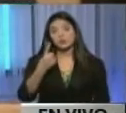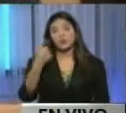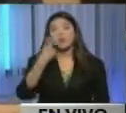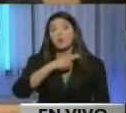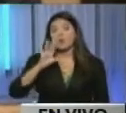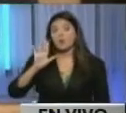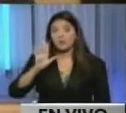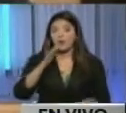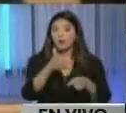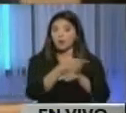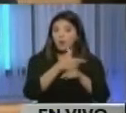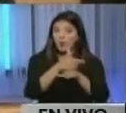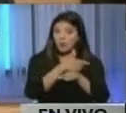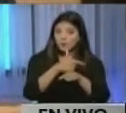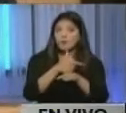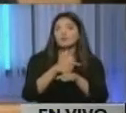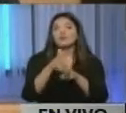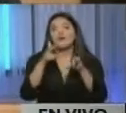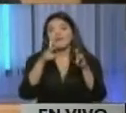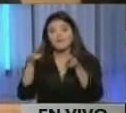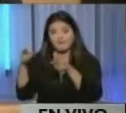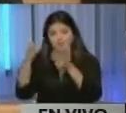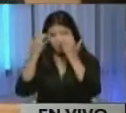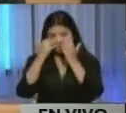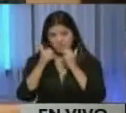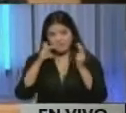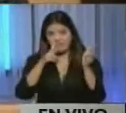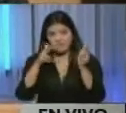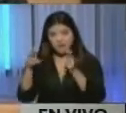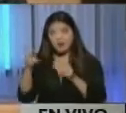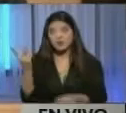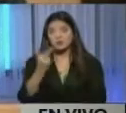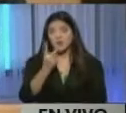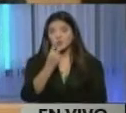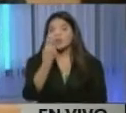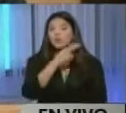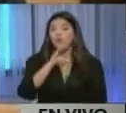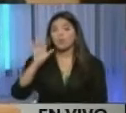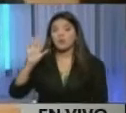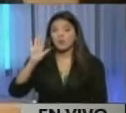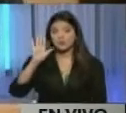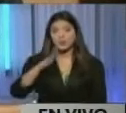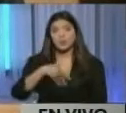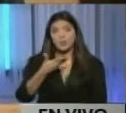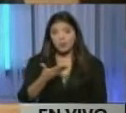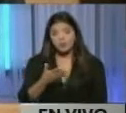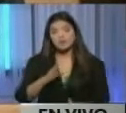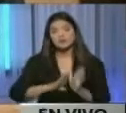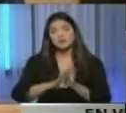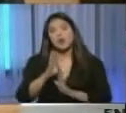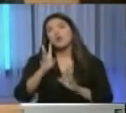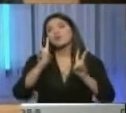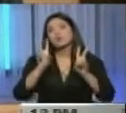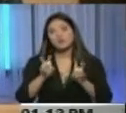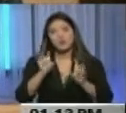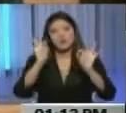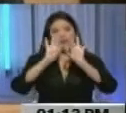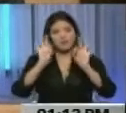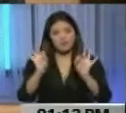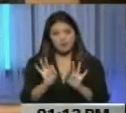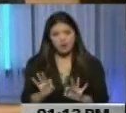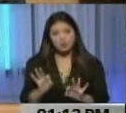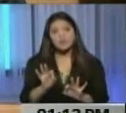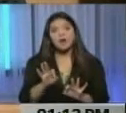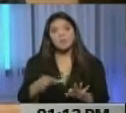El Gobierno Nacional y la FARC expresan su compromiso de contribuir al surgimiento de una nueva cultura